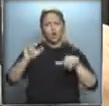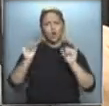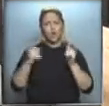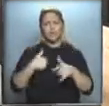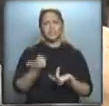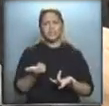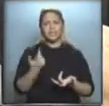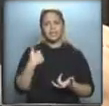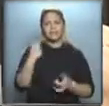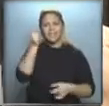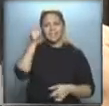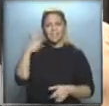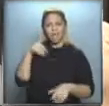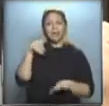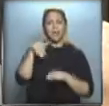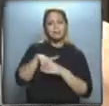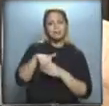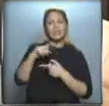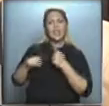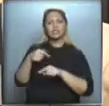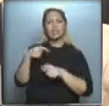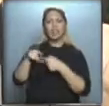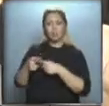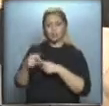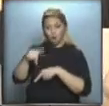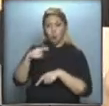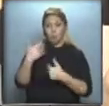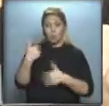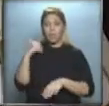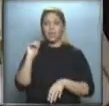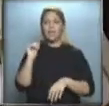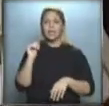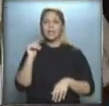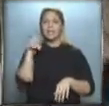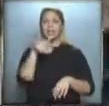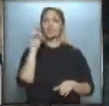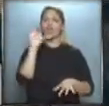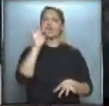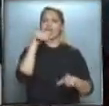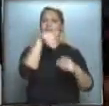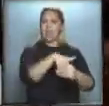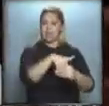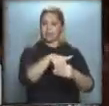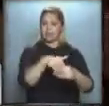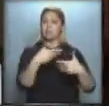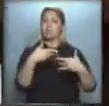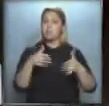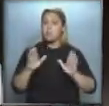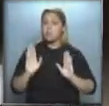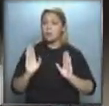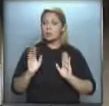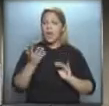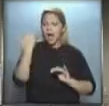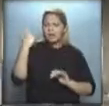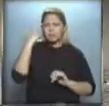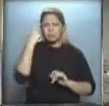tenían incidencia política en algún espacio y que hoy en día van a poder tener la incidencia en el campo electoral, que probablemente haya sido